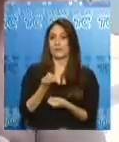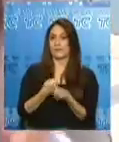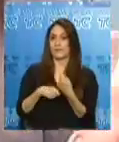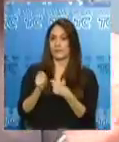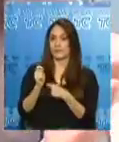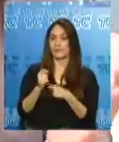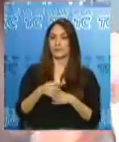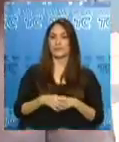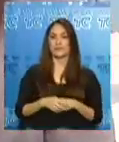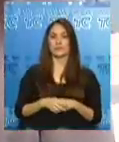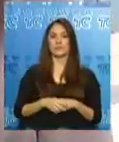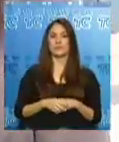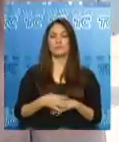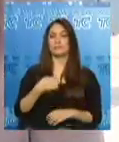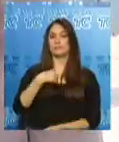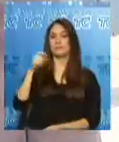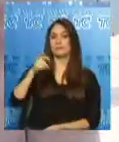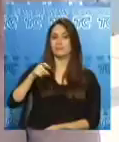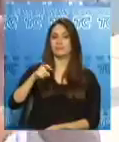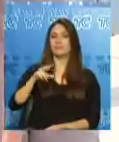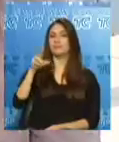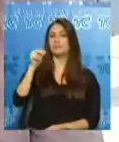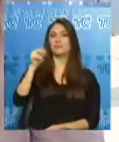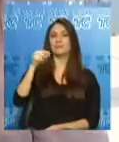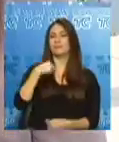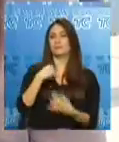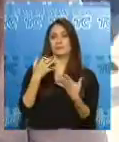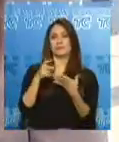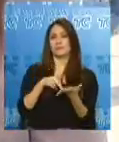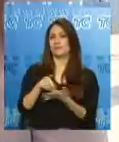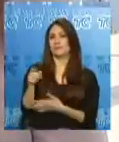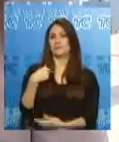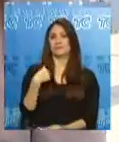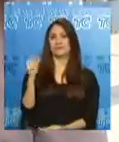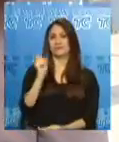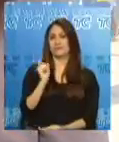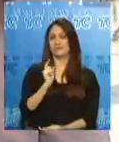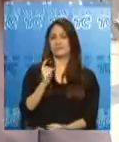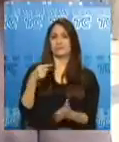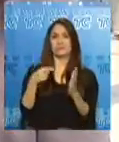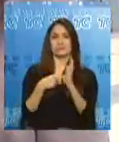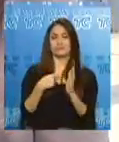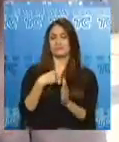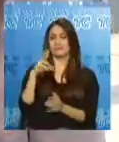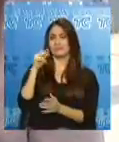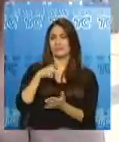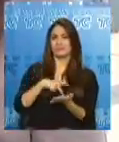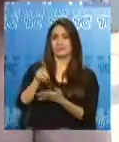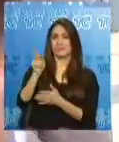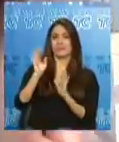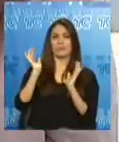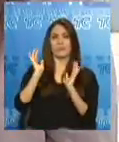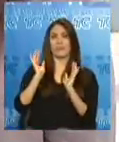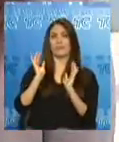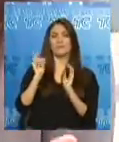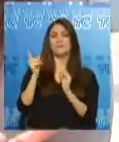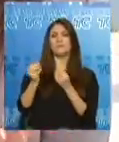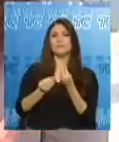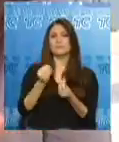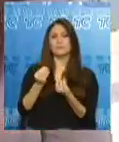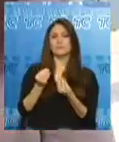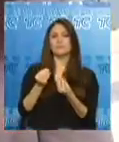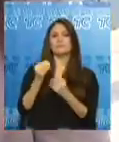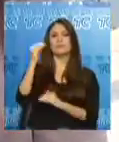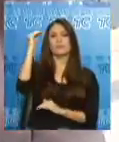que necesariamente no desea pagar este valor, este impuesto sobre la ganancia extraordinaria, lo que hace simplemente